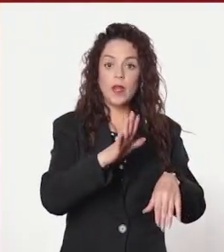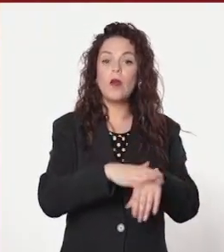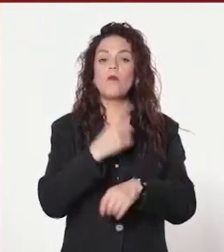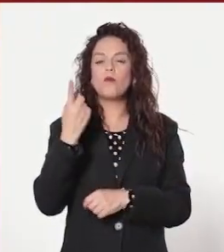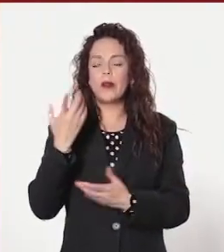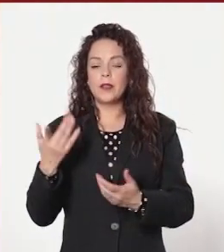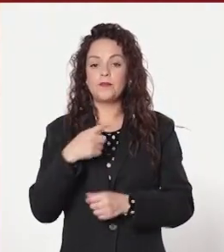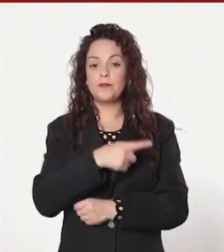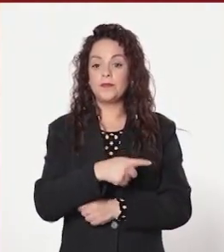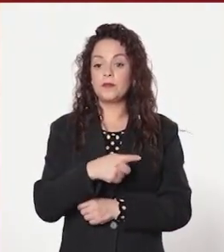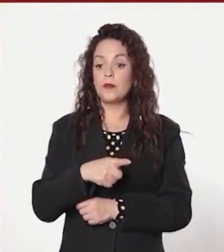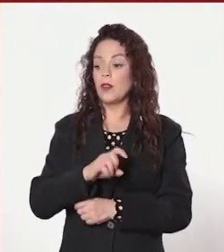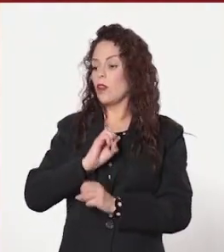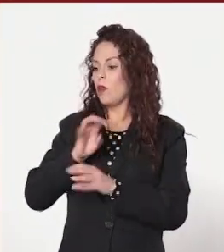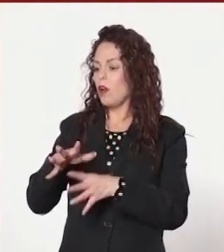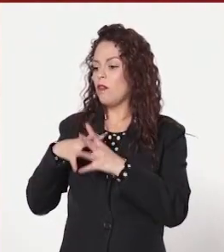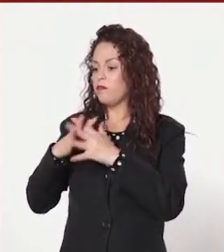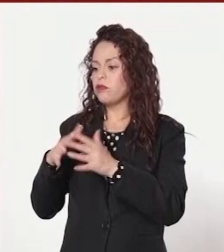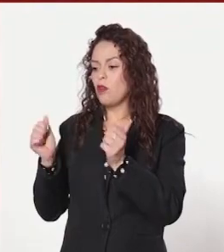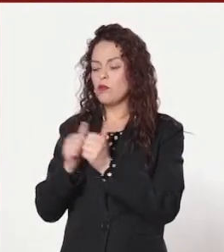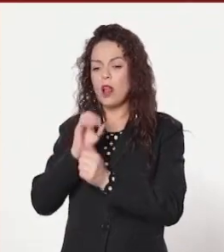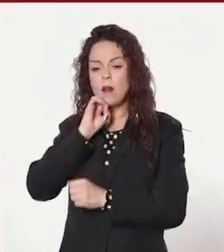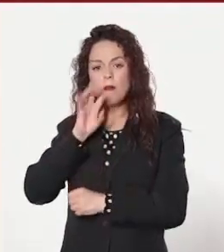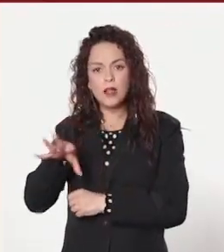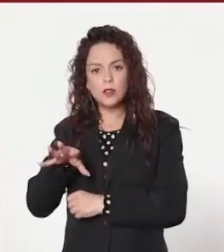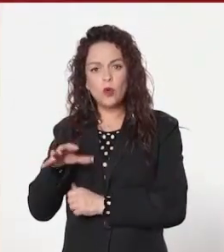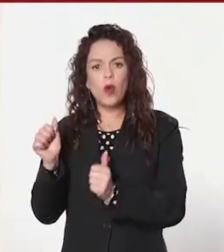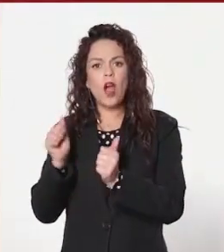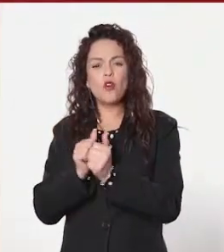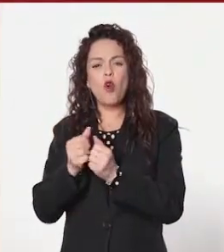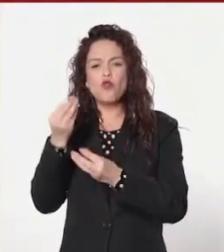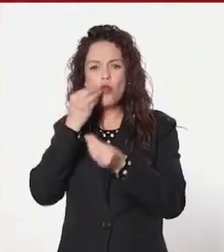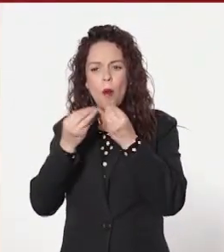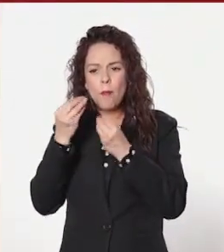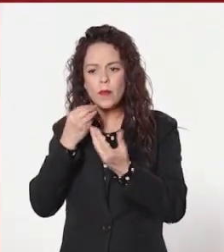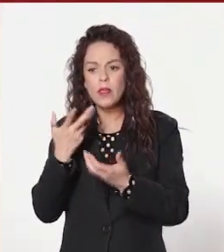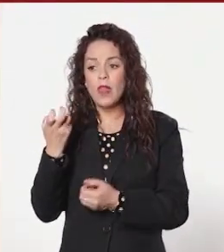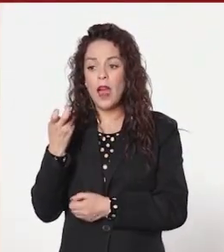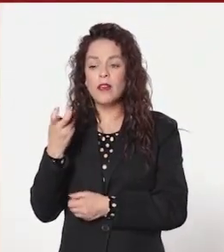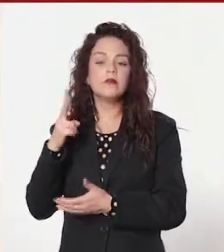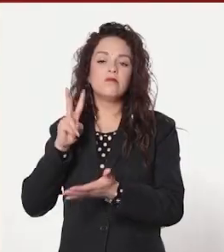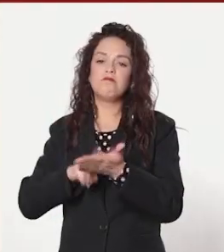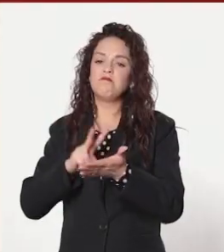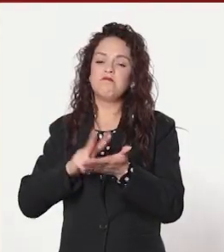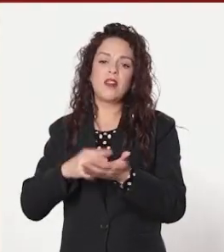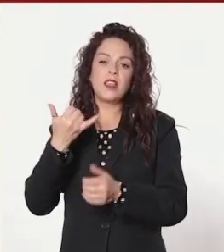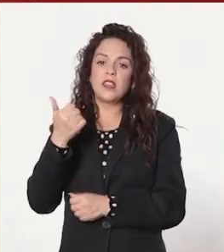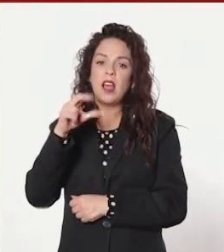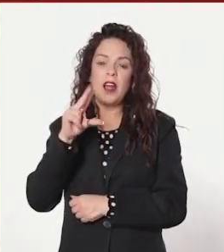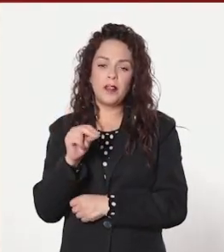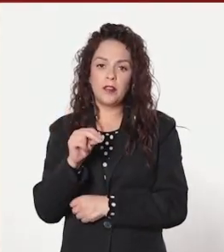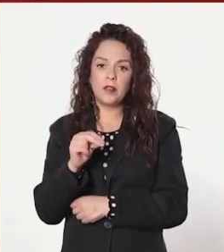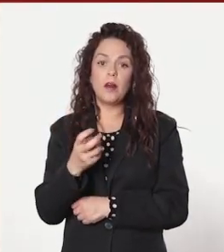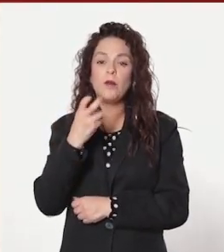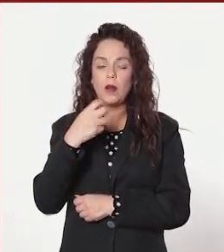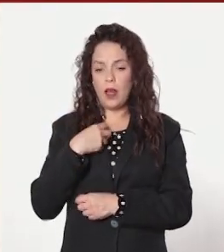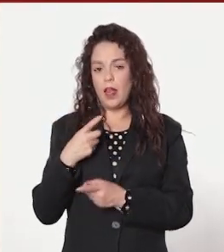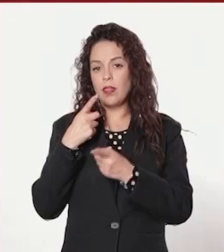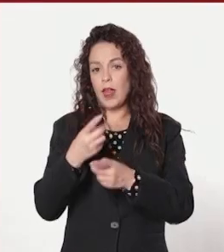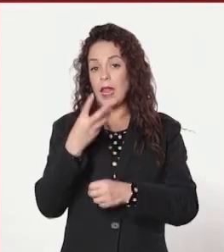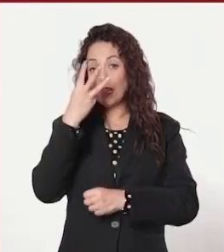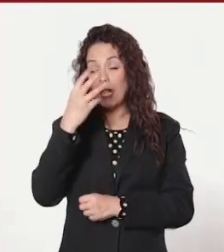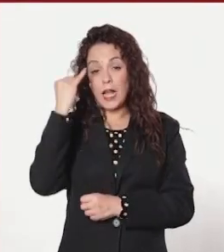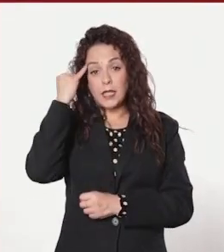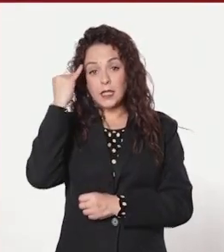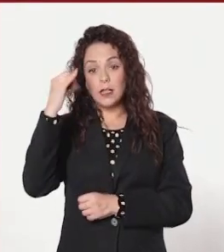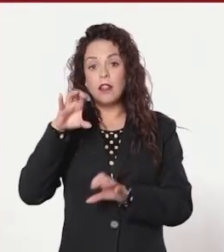los metes en la basura mixta, ya con los orgánicos, pues empiezan a perder valor los reciclables. Entonces yo les voy a dar 3 ideas de qué es lo que